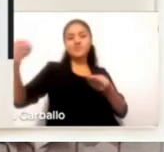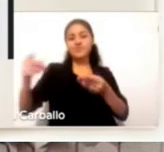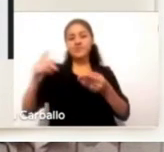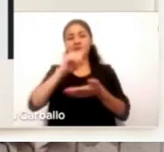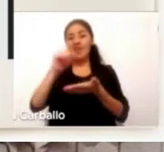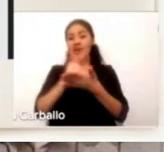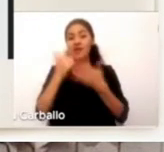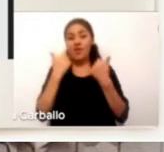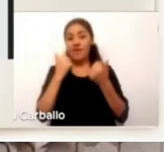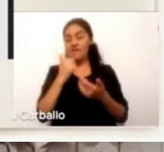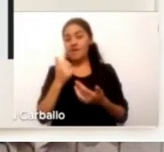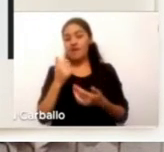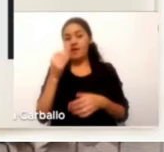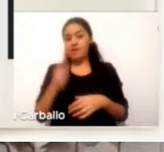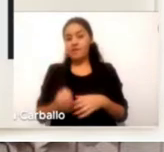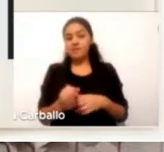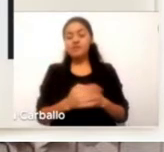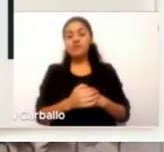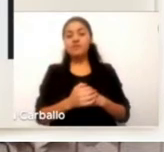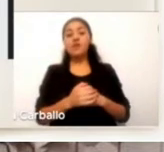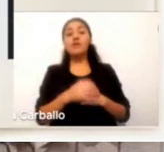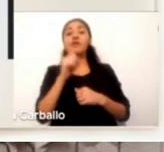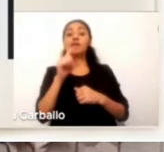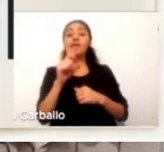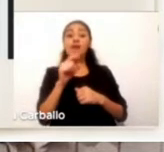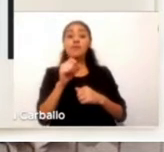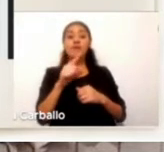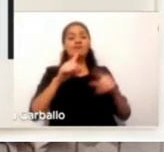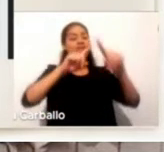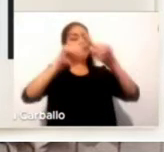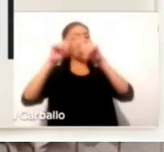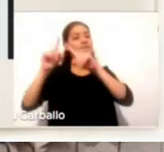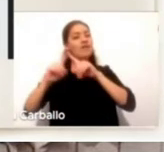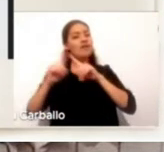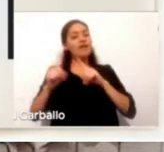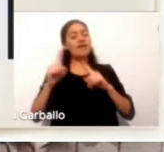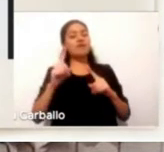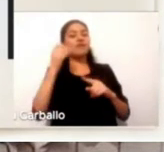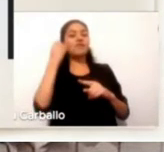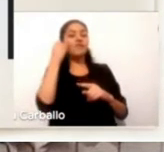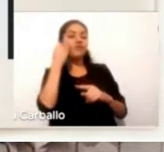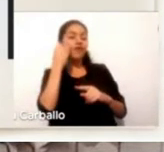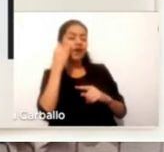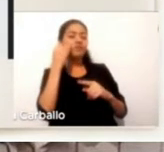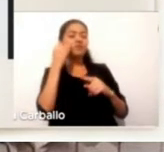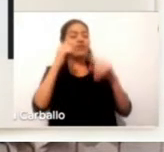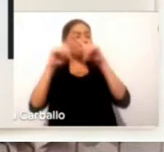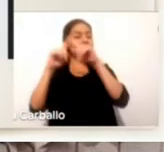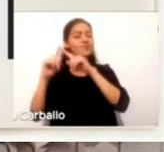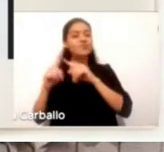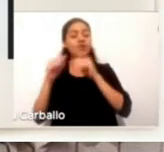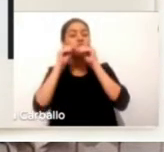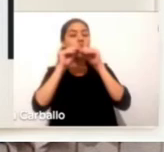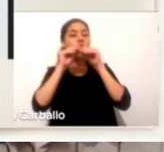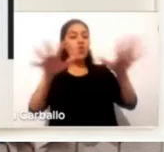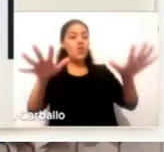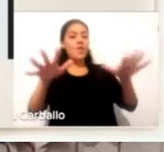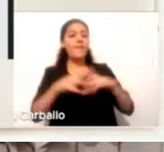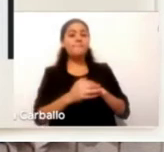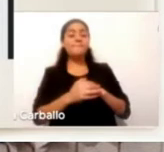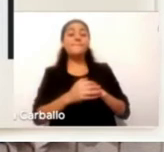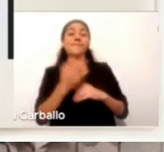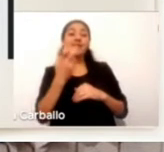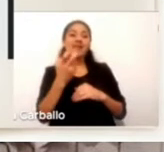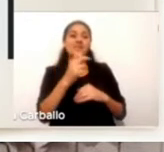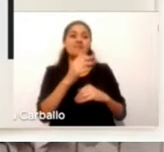un mayor número de vehículos y tuvo acceso a más publicidad en redes sociales, lo cual, a dicho de los actores, generó un valor desigual en